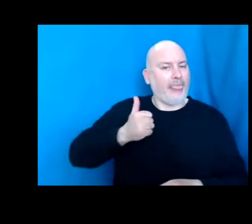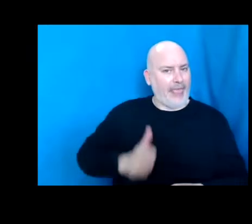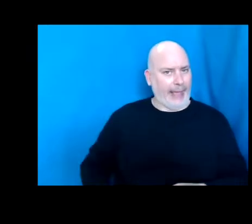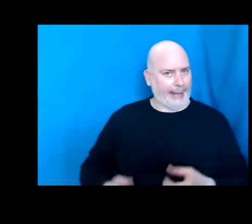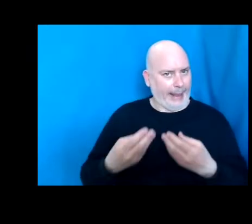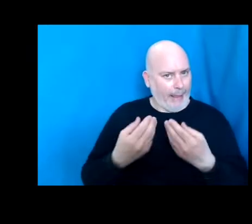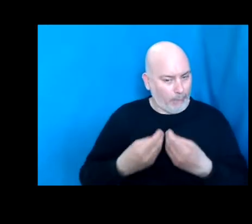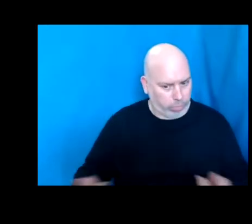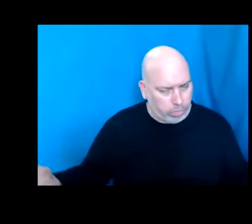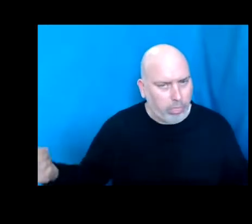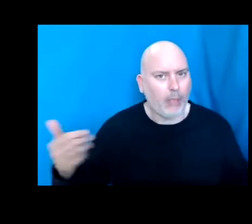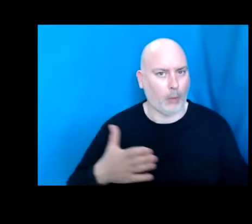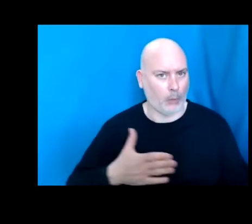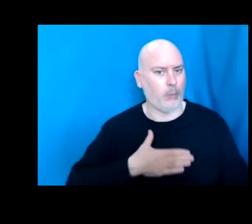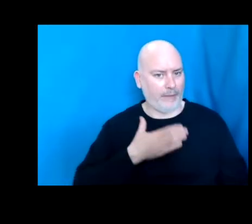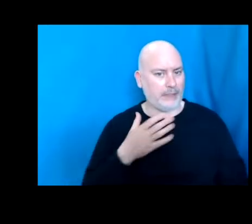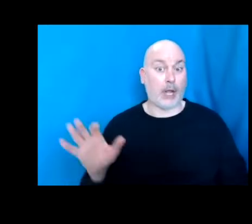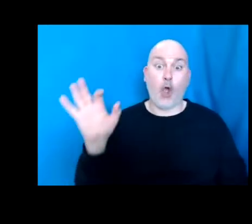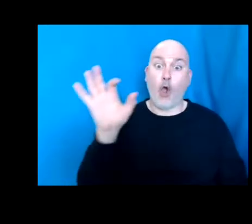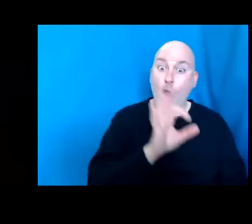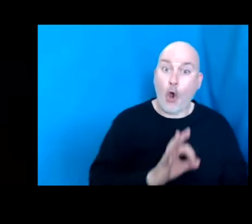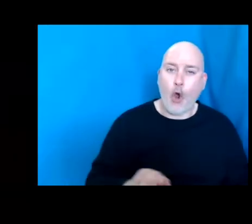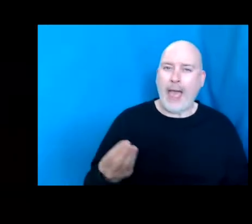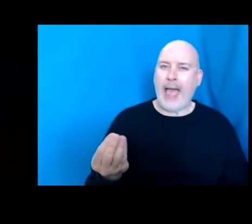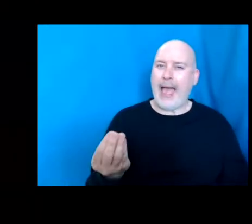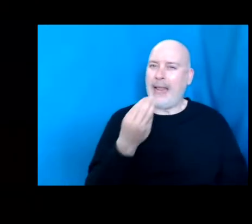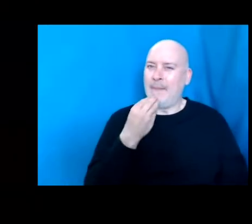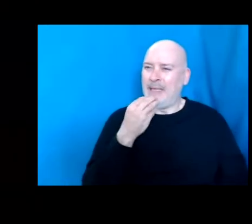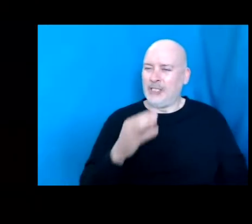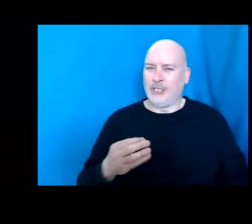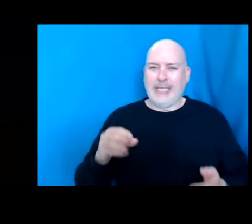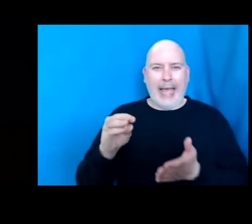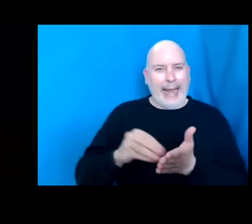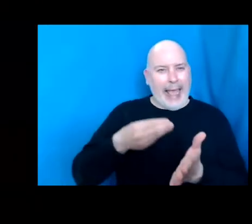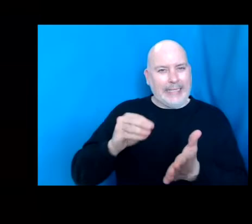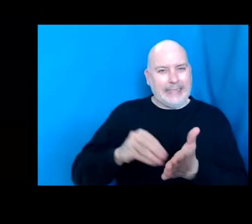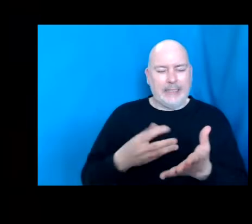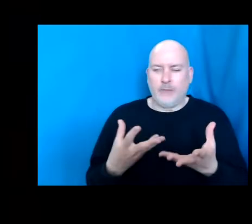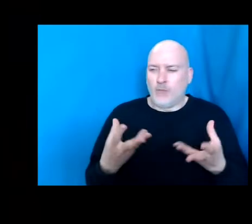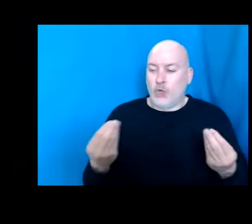y todos aquellos alimentos que tengan un alto contenido en grasas.